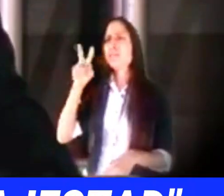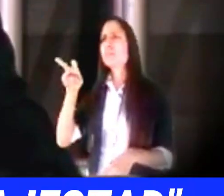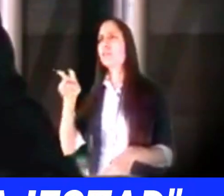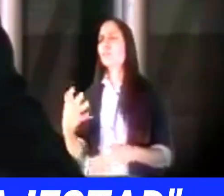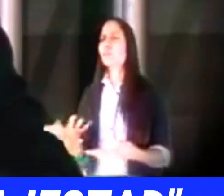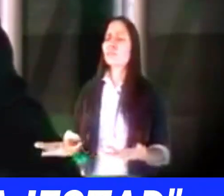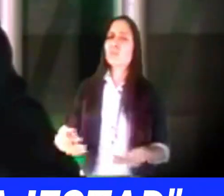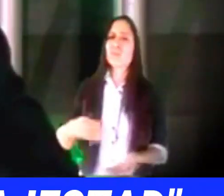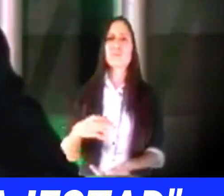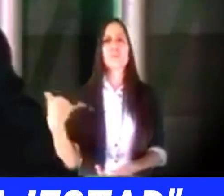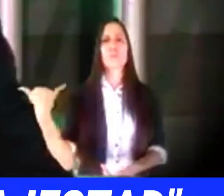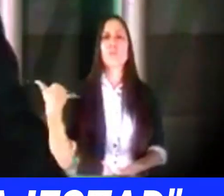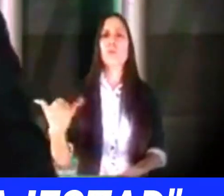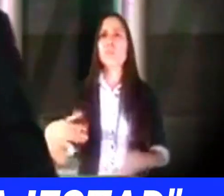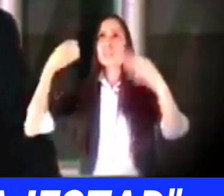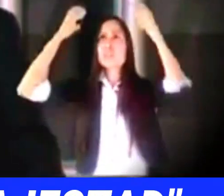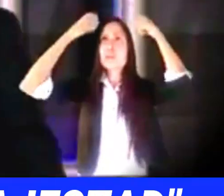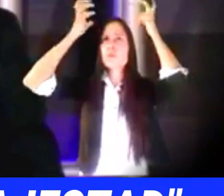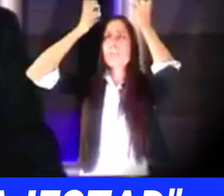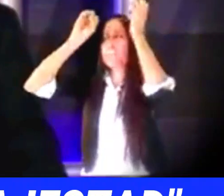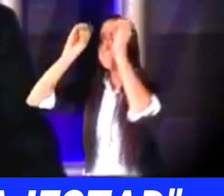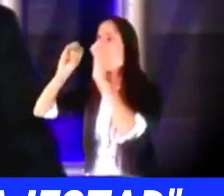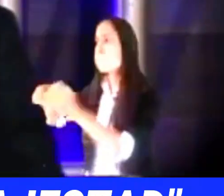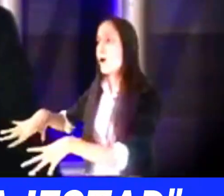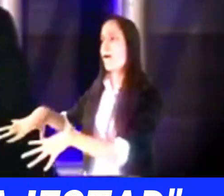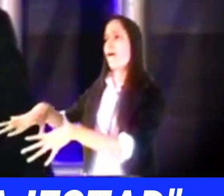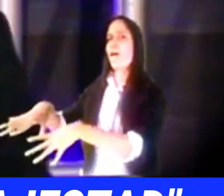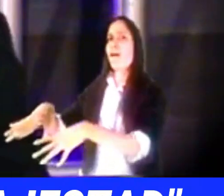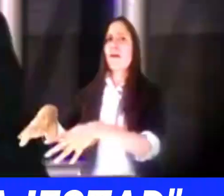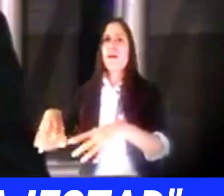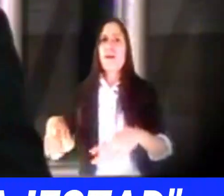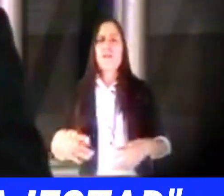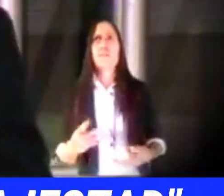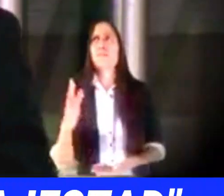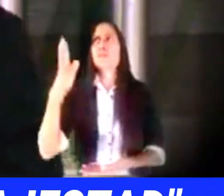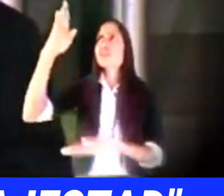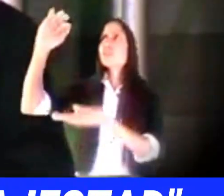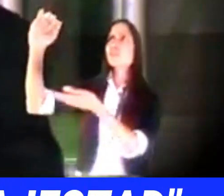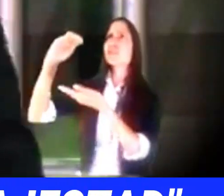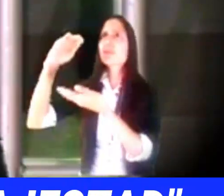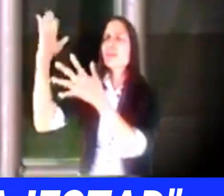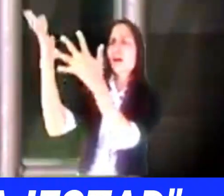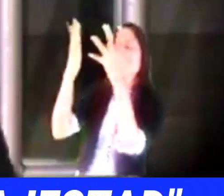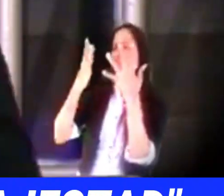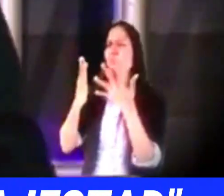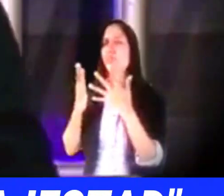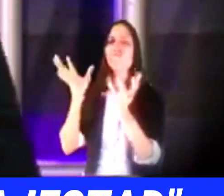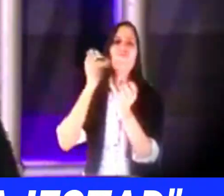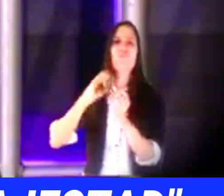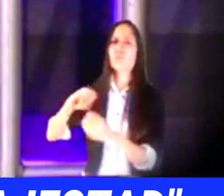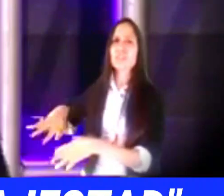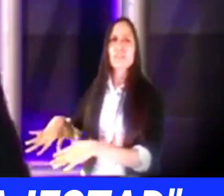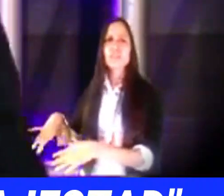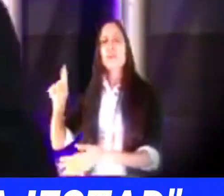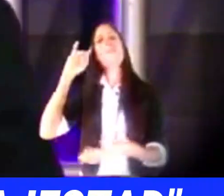entregando la corona, y cómo van entregando lo que Dios les ha dado. Pero creo que los que están conectados en este